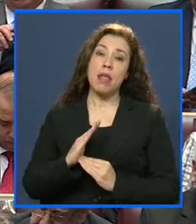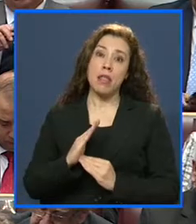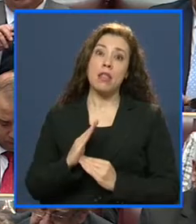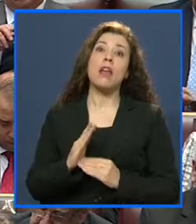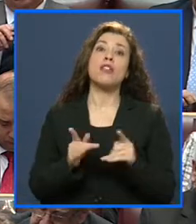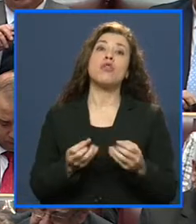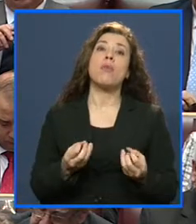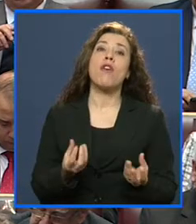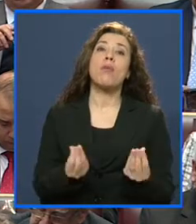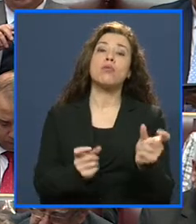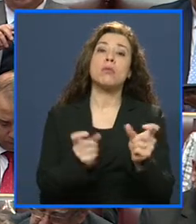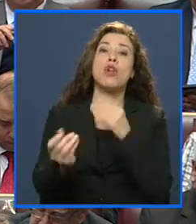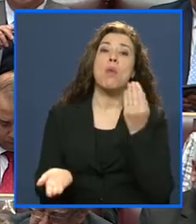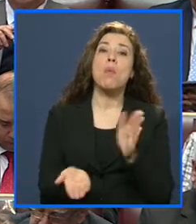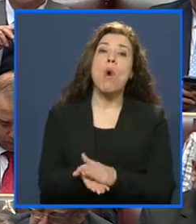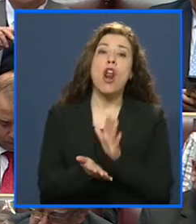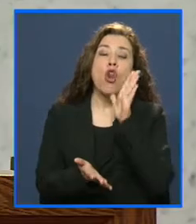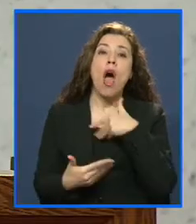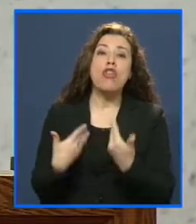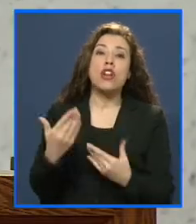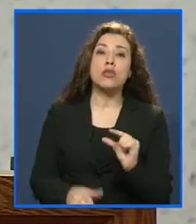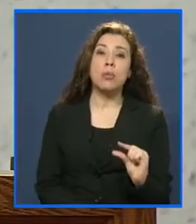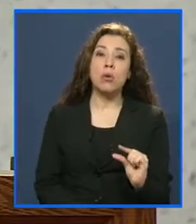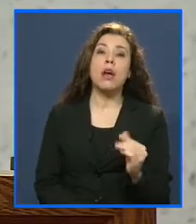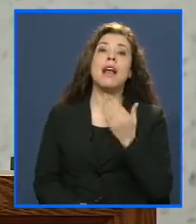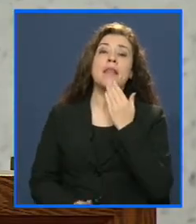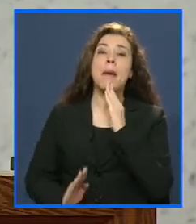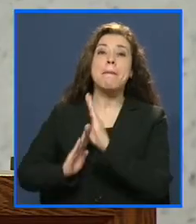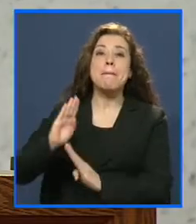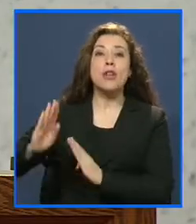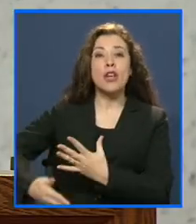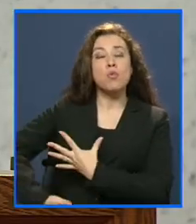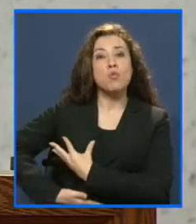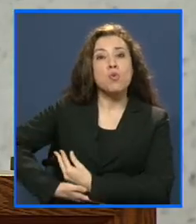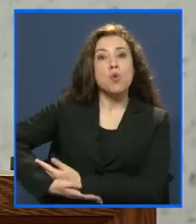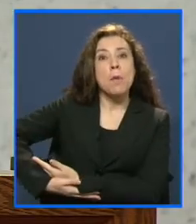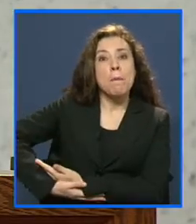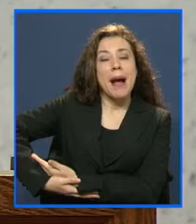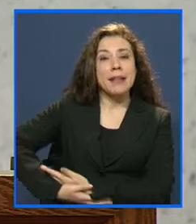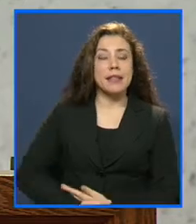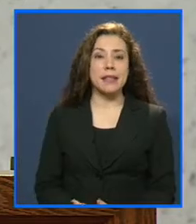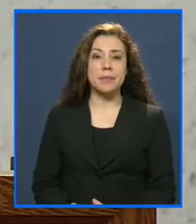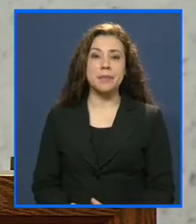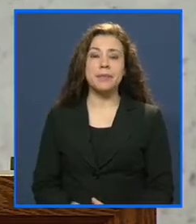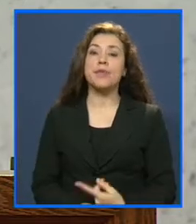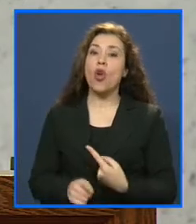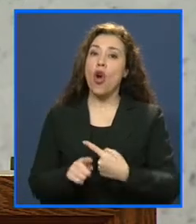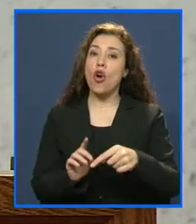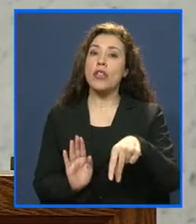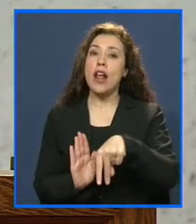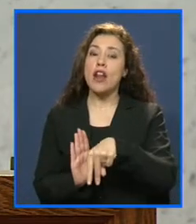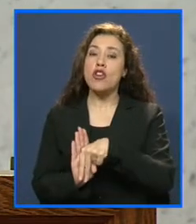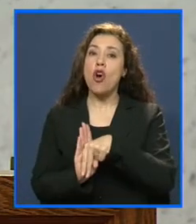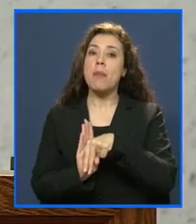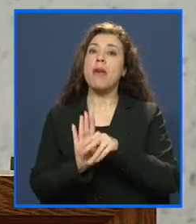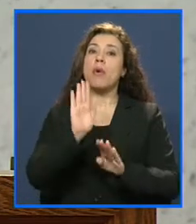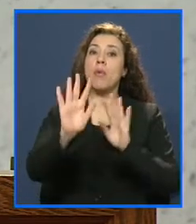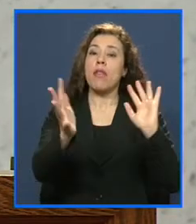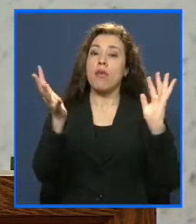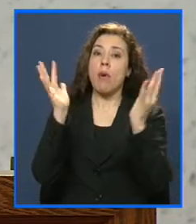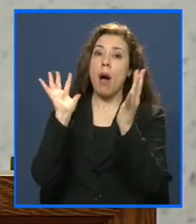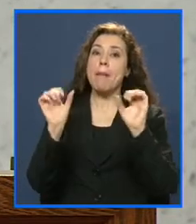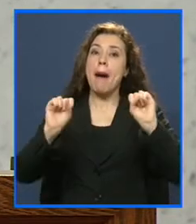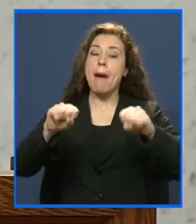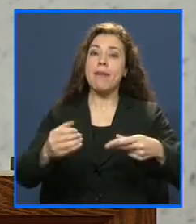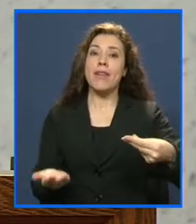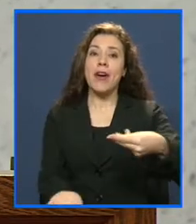y también aquellas para proteger la lactancia materna y su ejercicio respecto a la normativa ambiental aprobamos